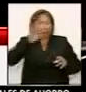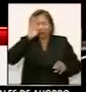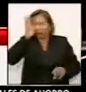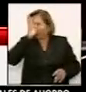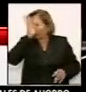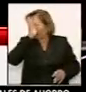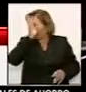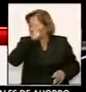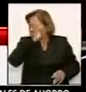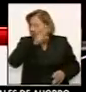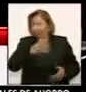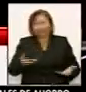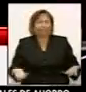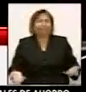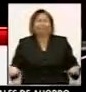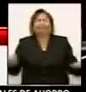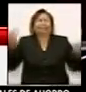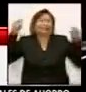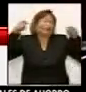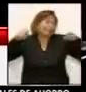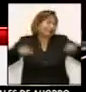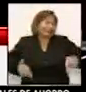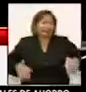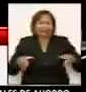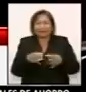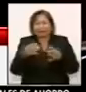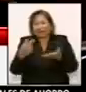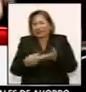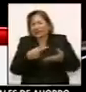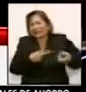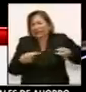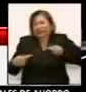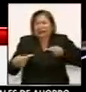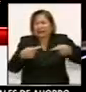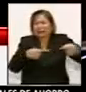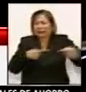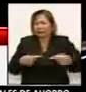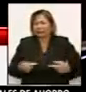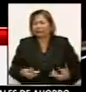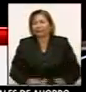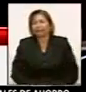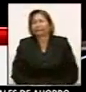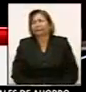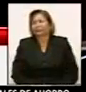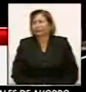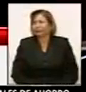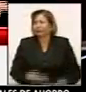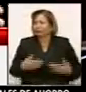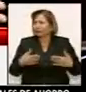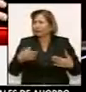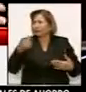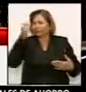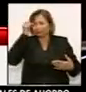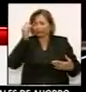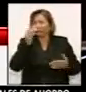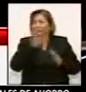inventar, nadie se quiere traer, no creo que nadie en este Congreso, por más que discrepemos ideológicamente, lo que diablo sea, quiere que el Perú se perjudique. Tenemos